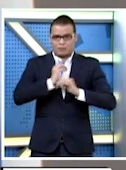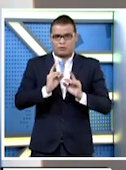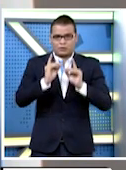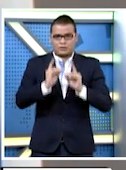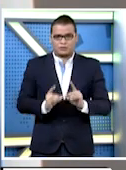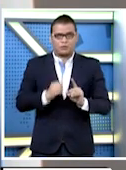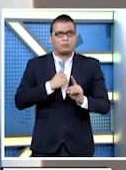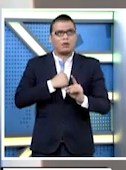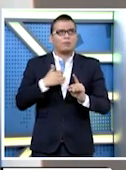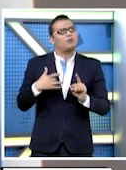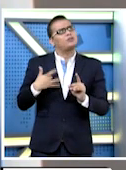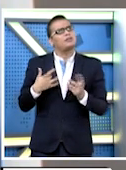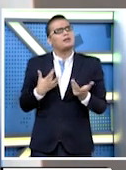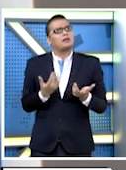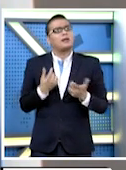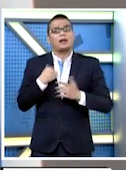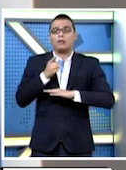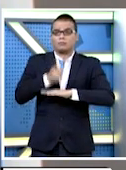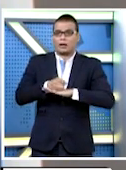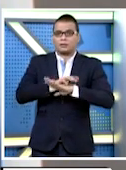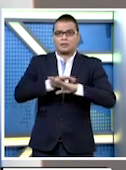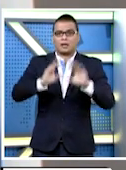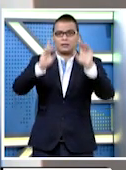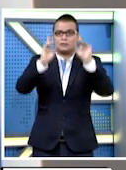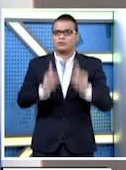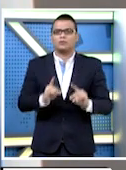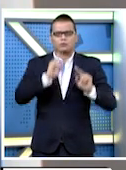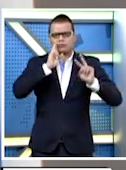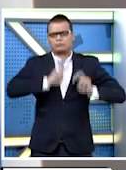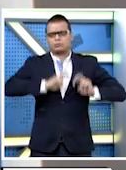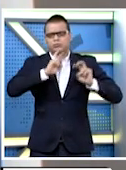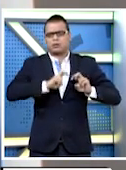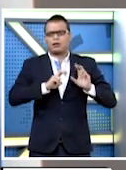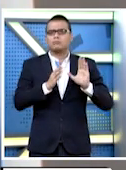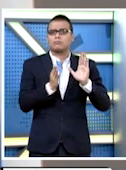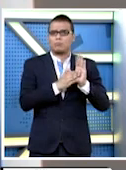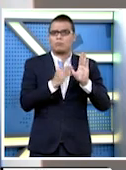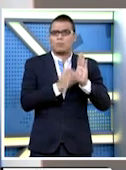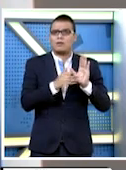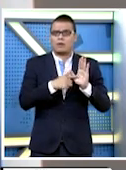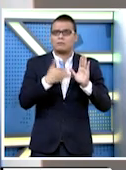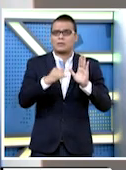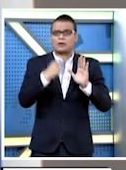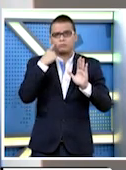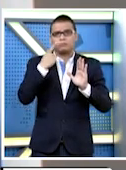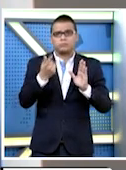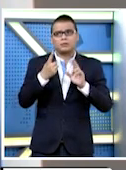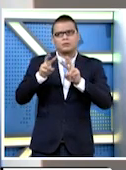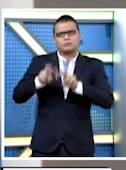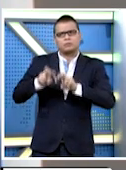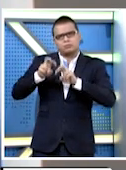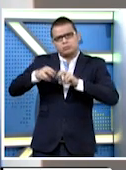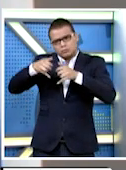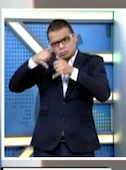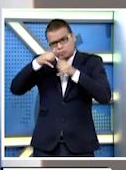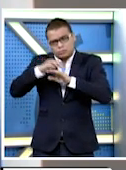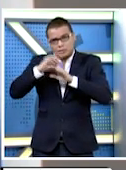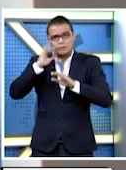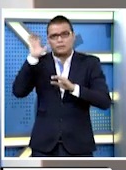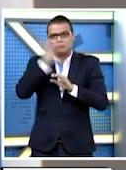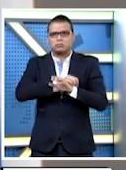las emociones. Las decisiones se toman con base científica ante los resultados que hemos obtenido en la última